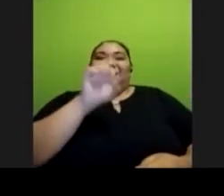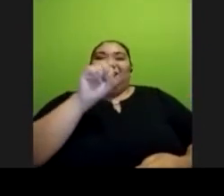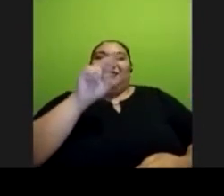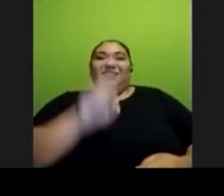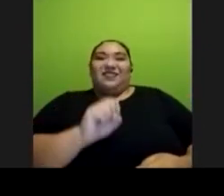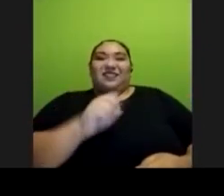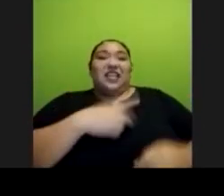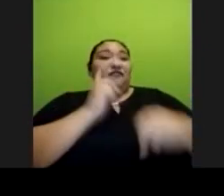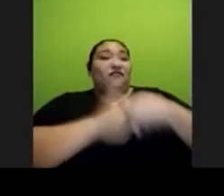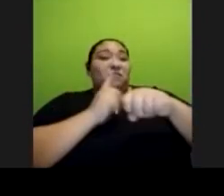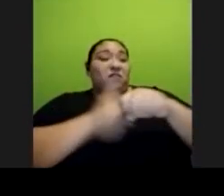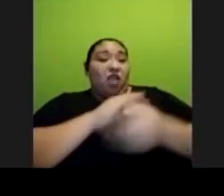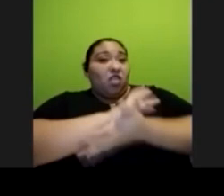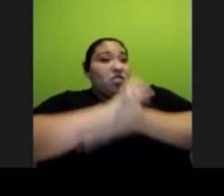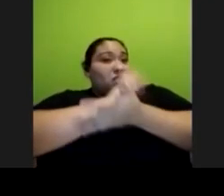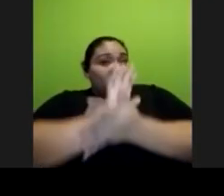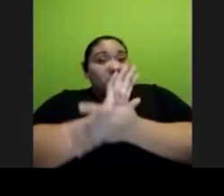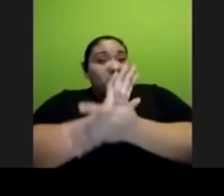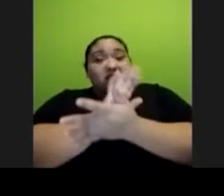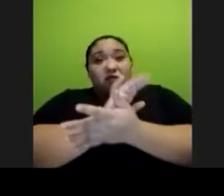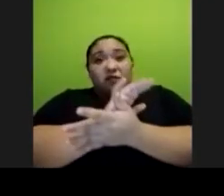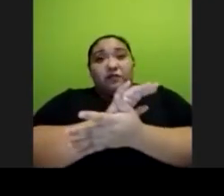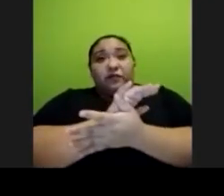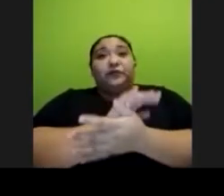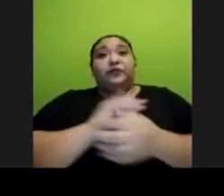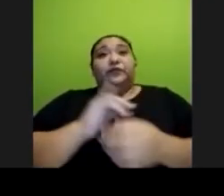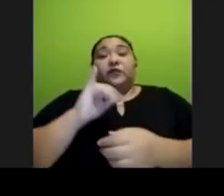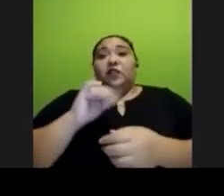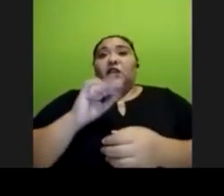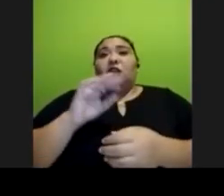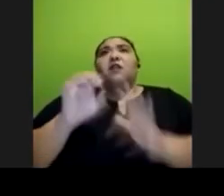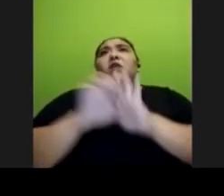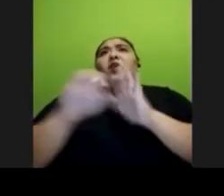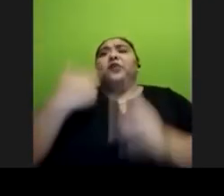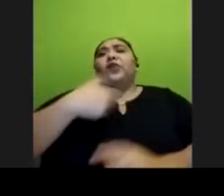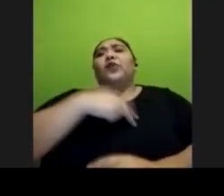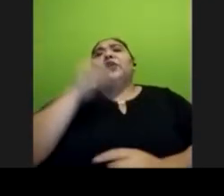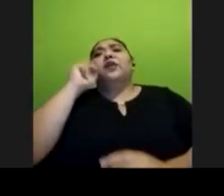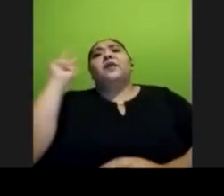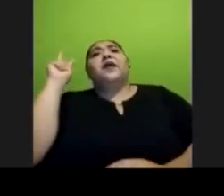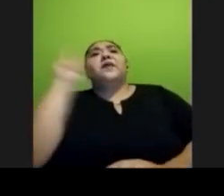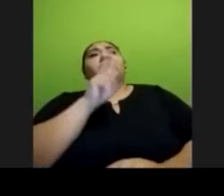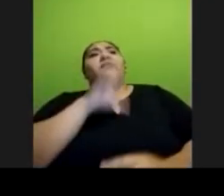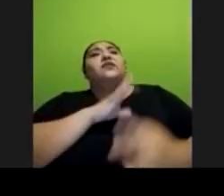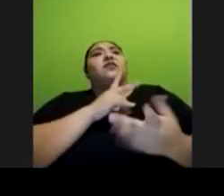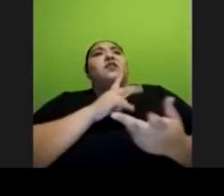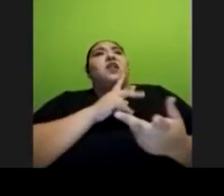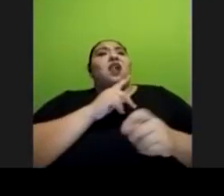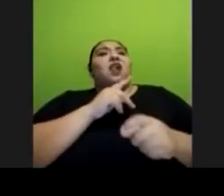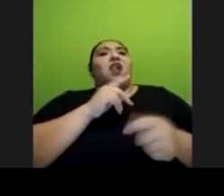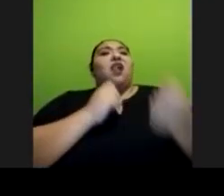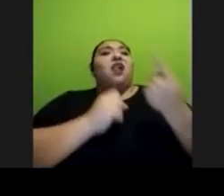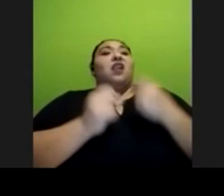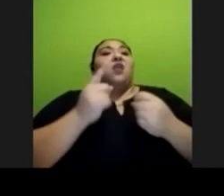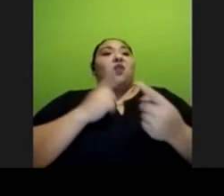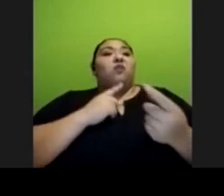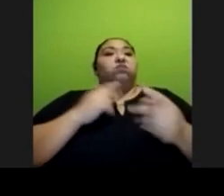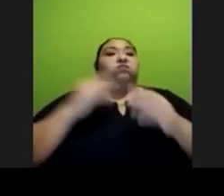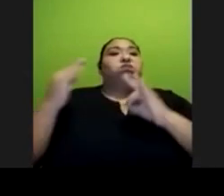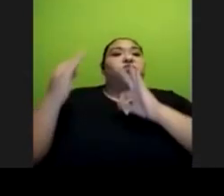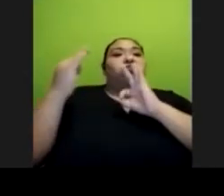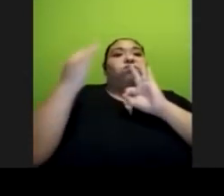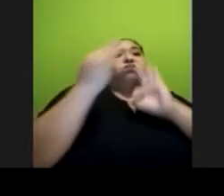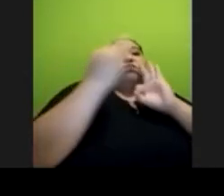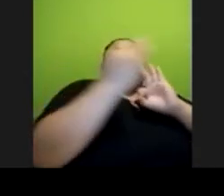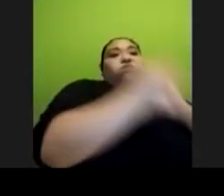También, ¿qué es lo que hemos visto? Las actitudes, por ejemplo, que a partir de que surgió la pandemia, ¿qué ha ocurrido?